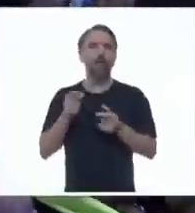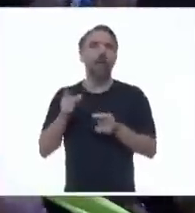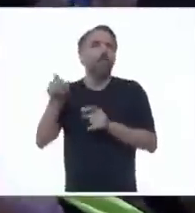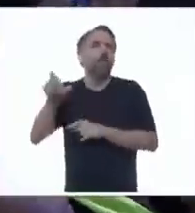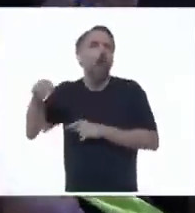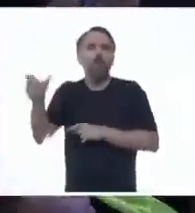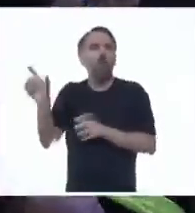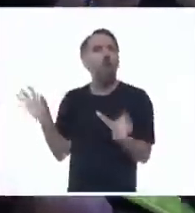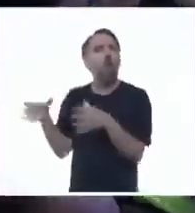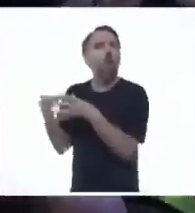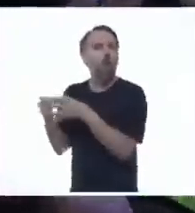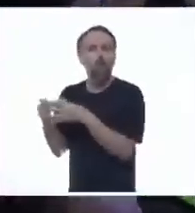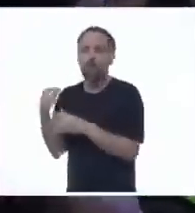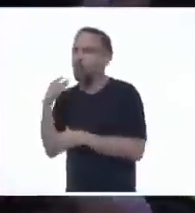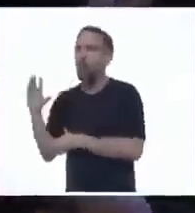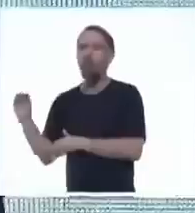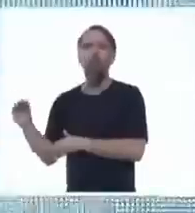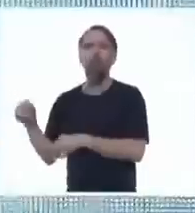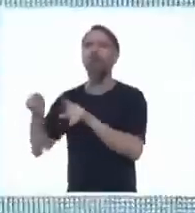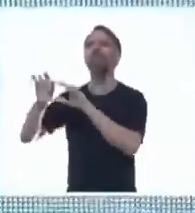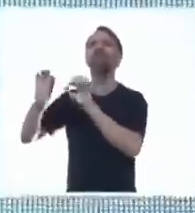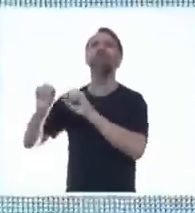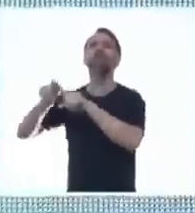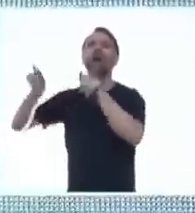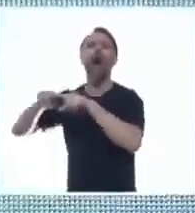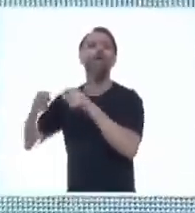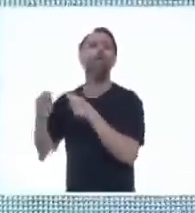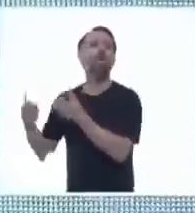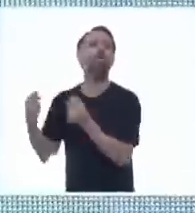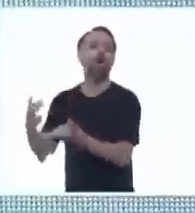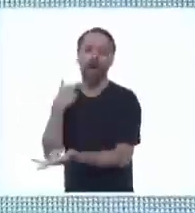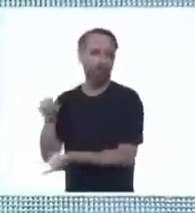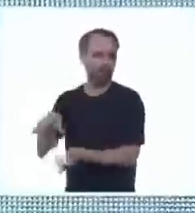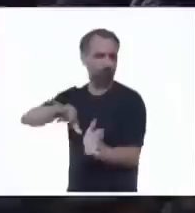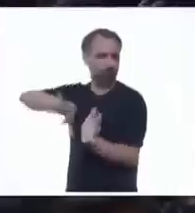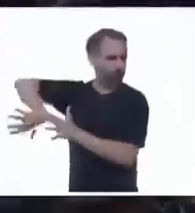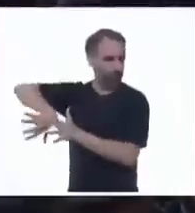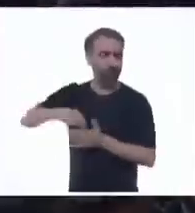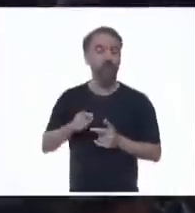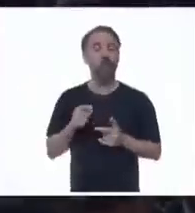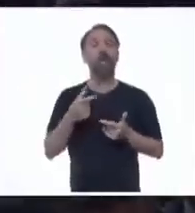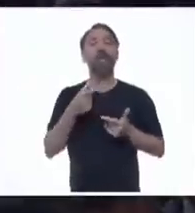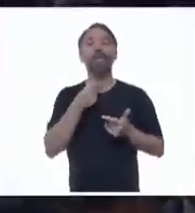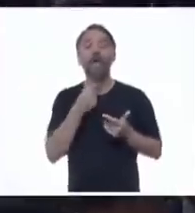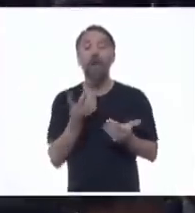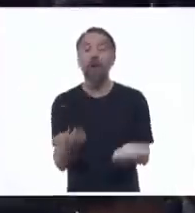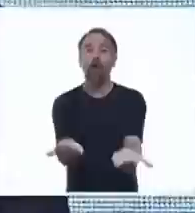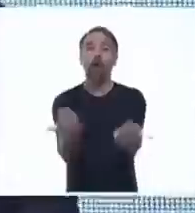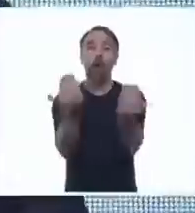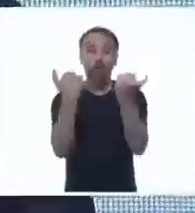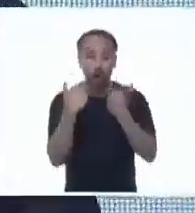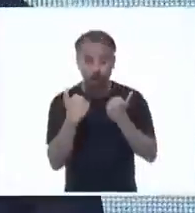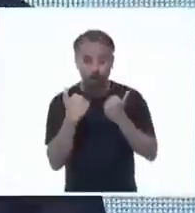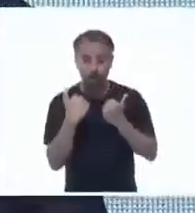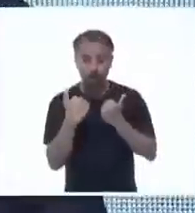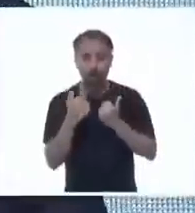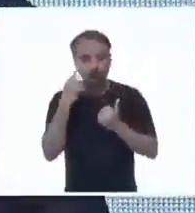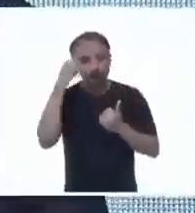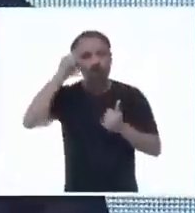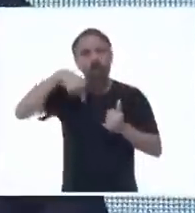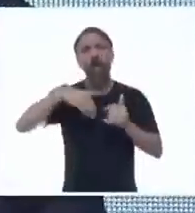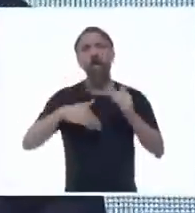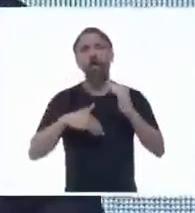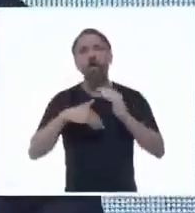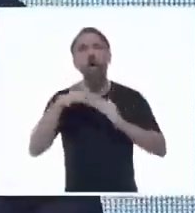pretenden vouchers para nuestros hijos. Quiero convocar a la construcción